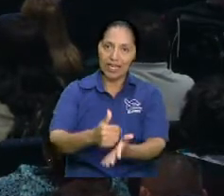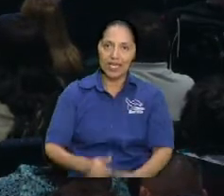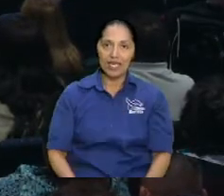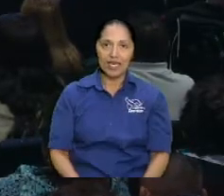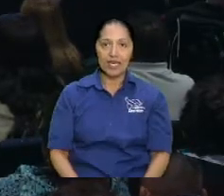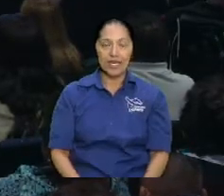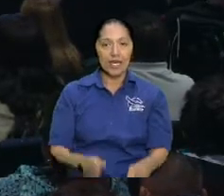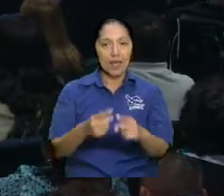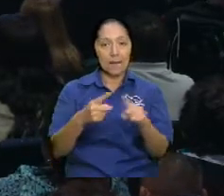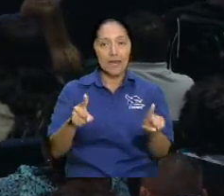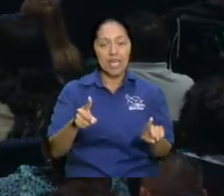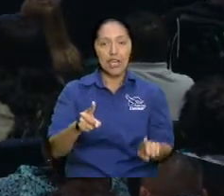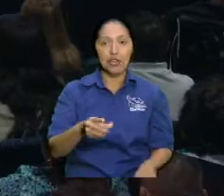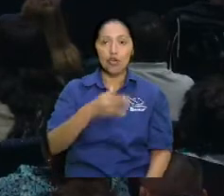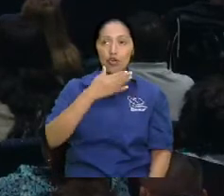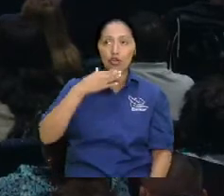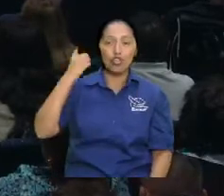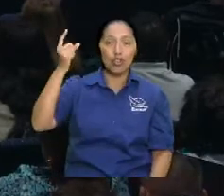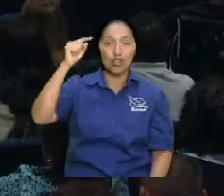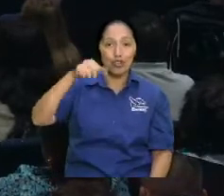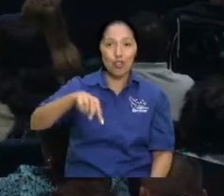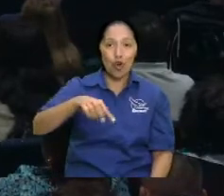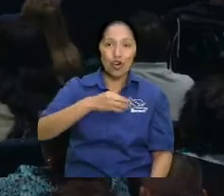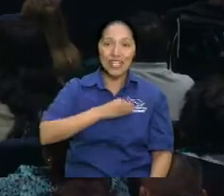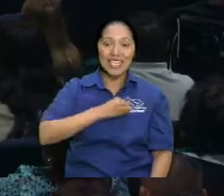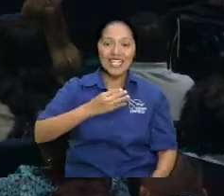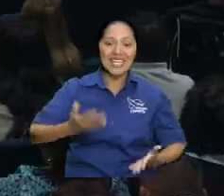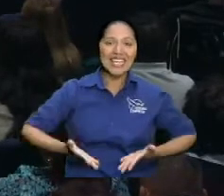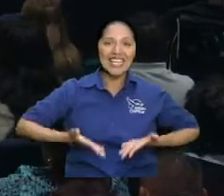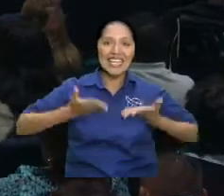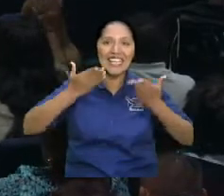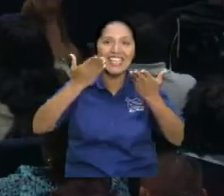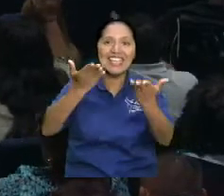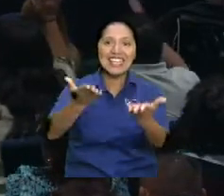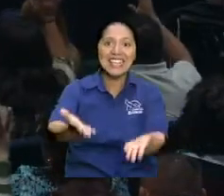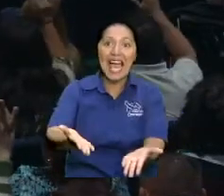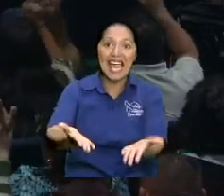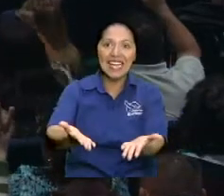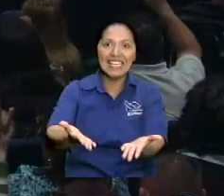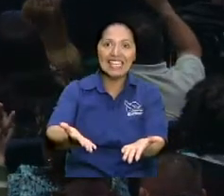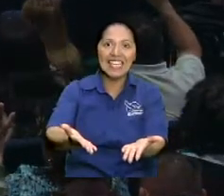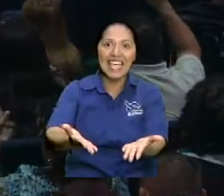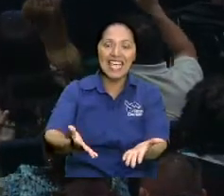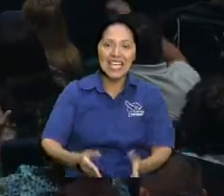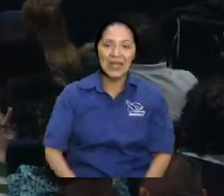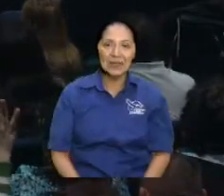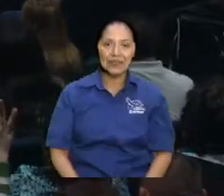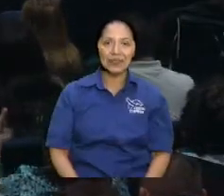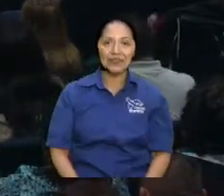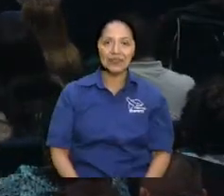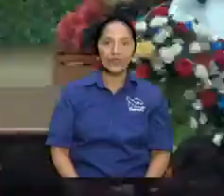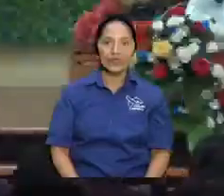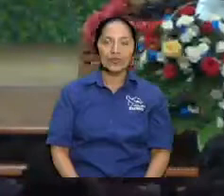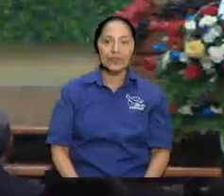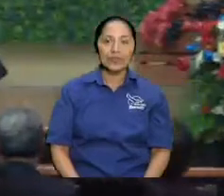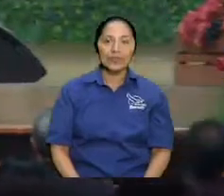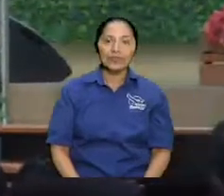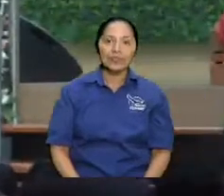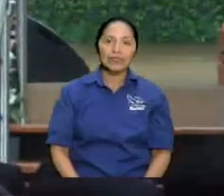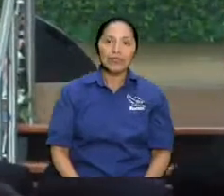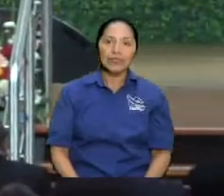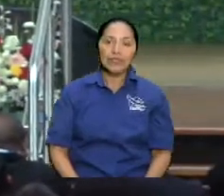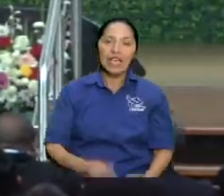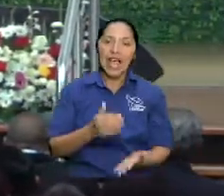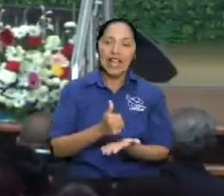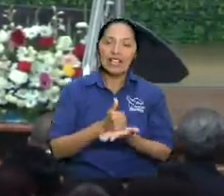Pero Dios te quiere dar hoy herramientas para que te levantes de ahí. Ay, hermano Sergio, pero mire, y Dios mío, tengo